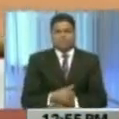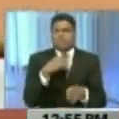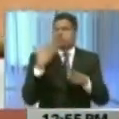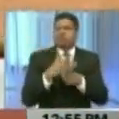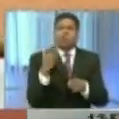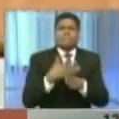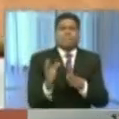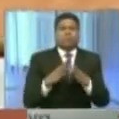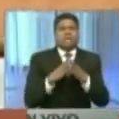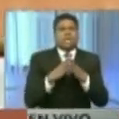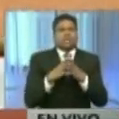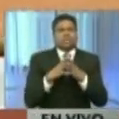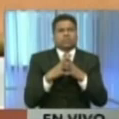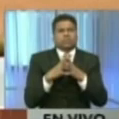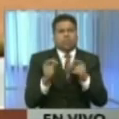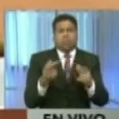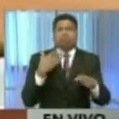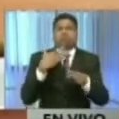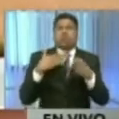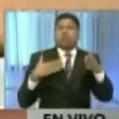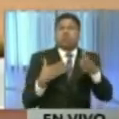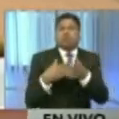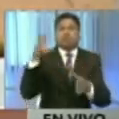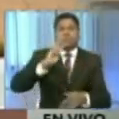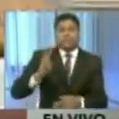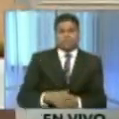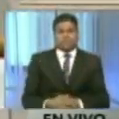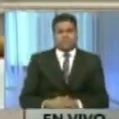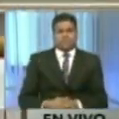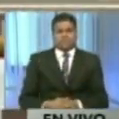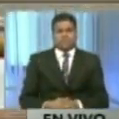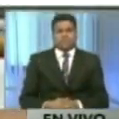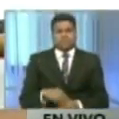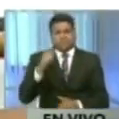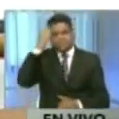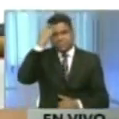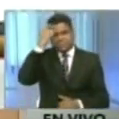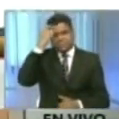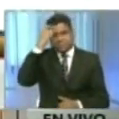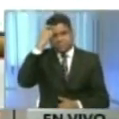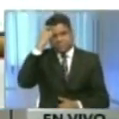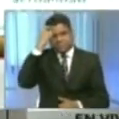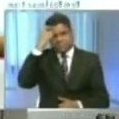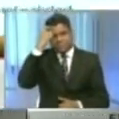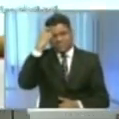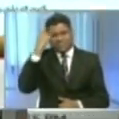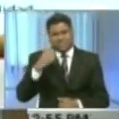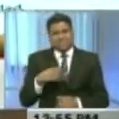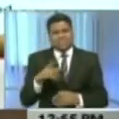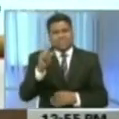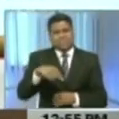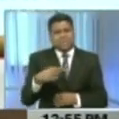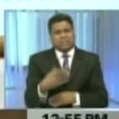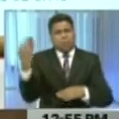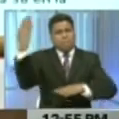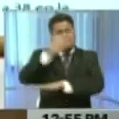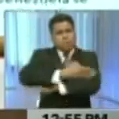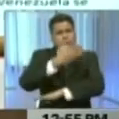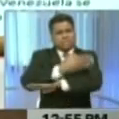del bullying mediático contra Venezuela, a pesar del bloqueo financiero, tiene uno de los